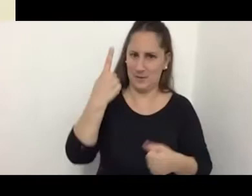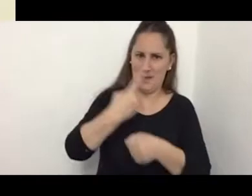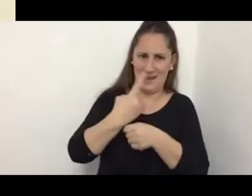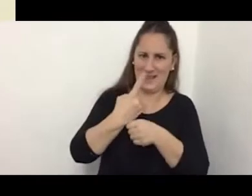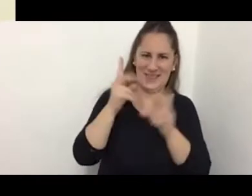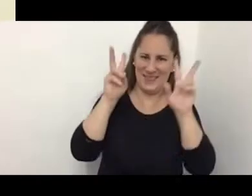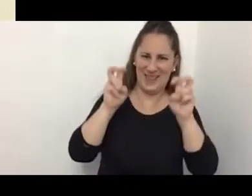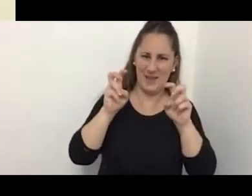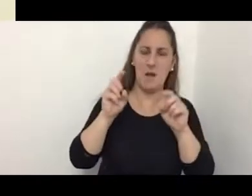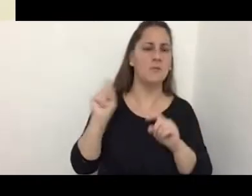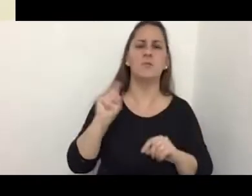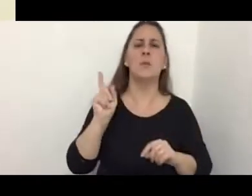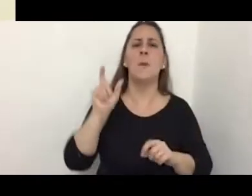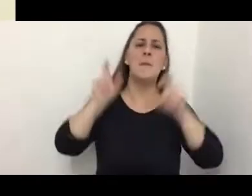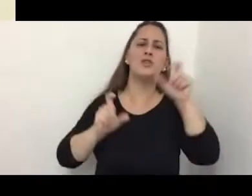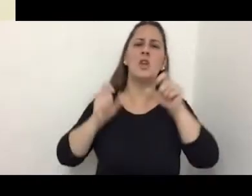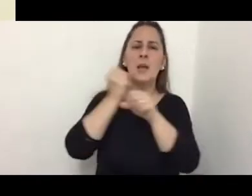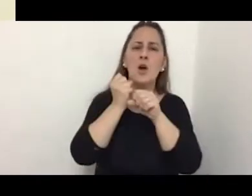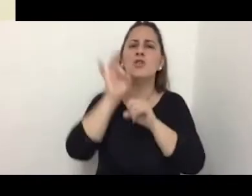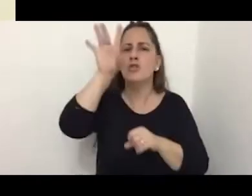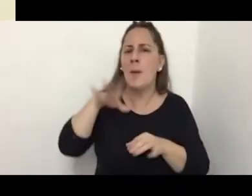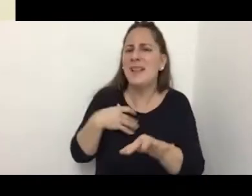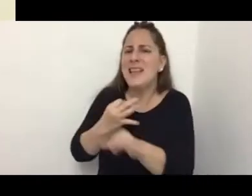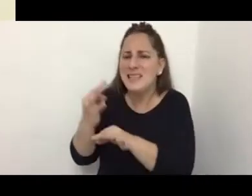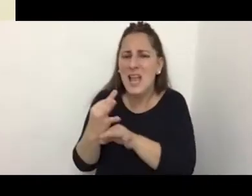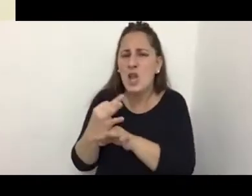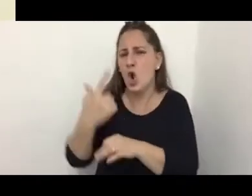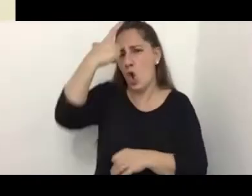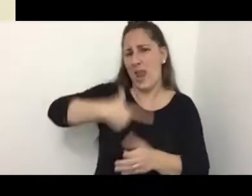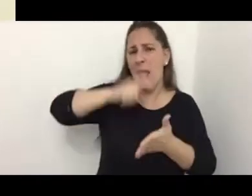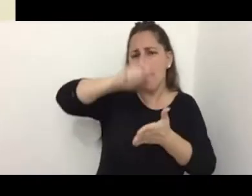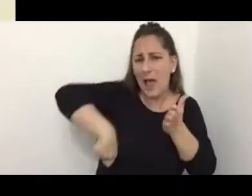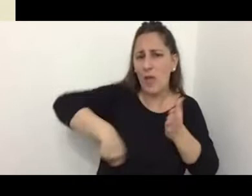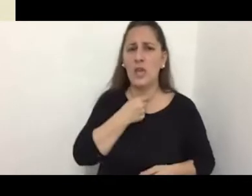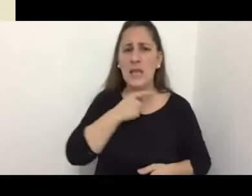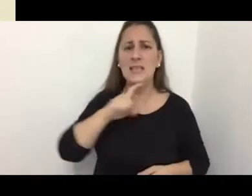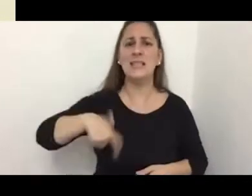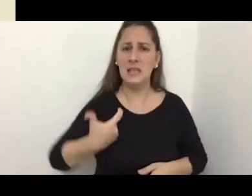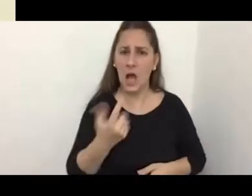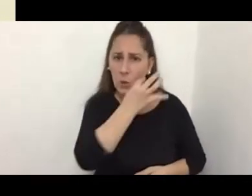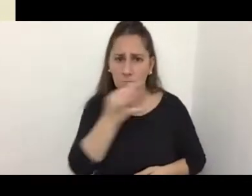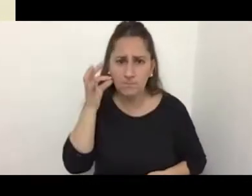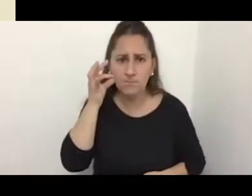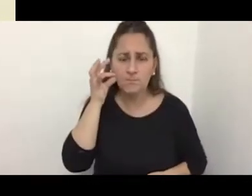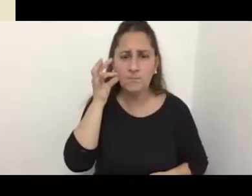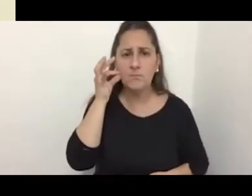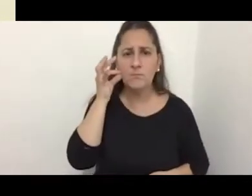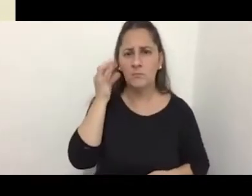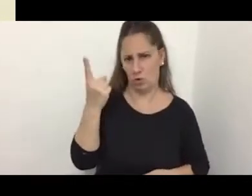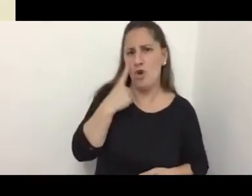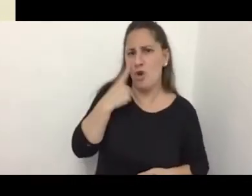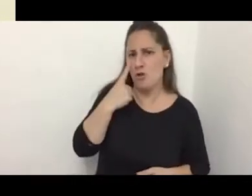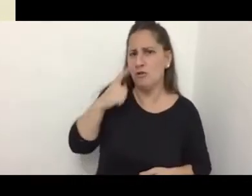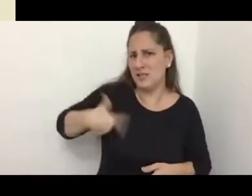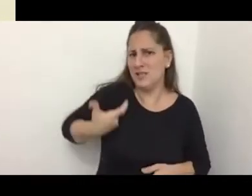a los trabajadores hay que formarlos solo en lo que yo quiero. ¿Y el sindicato no puede decir nada? Porque el sindicato algo conoce de